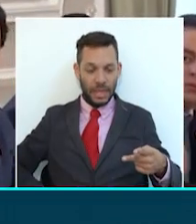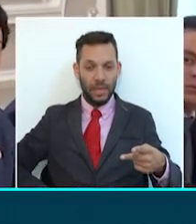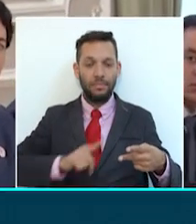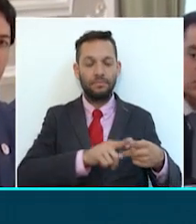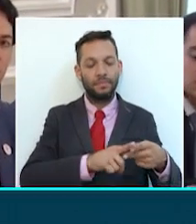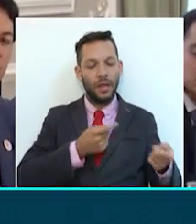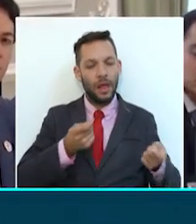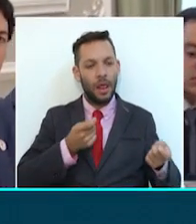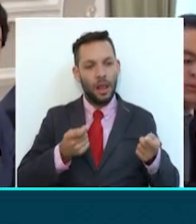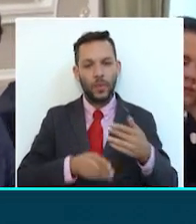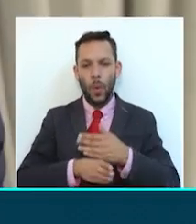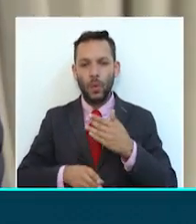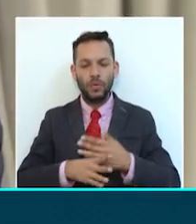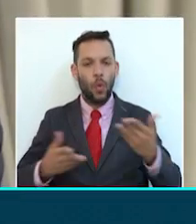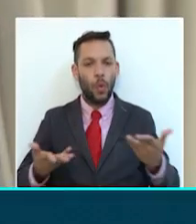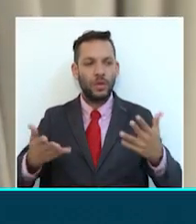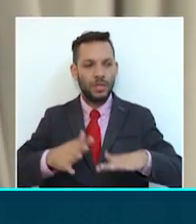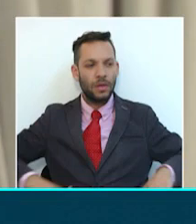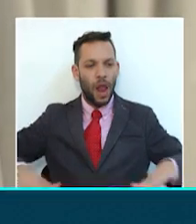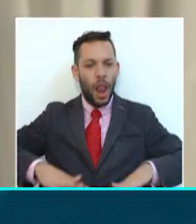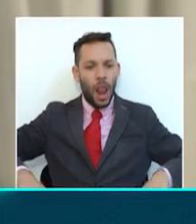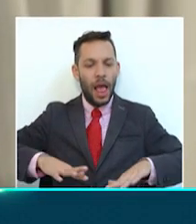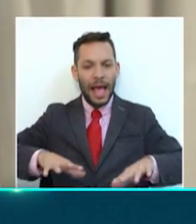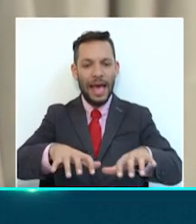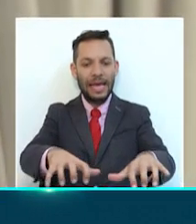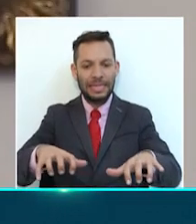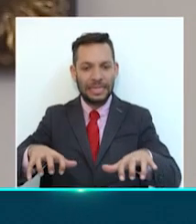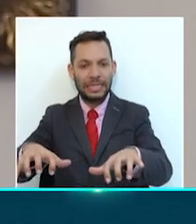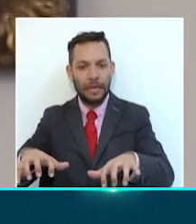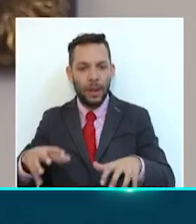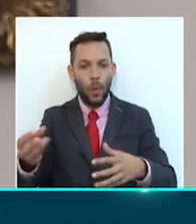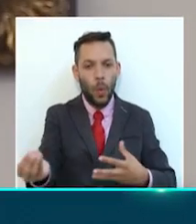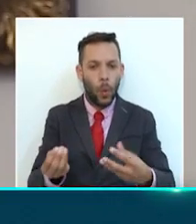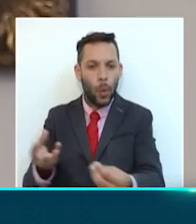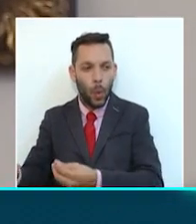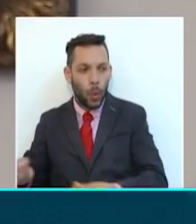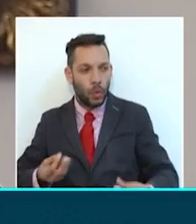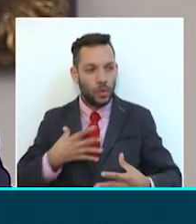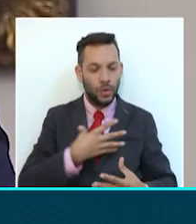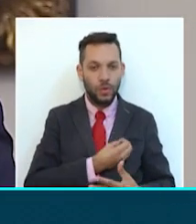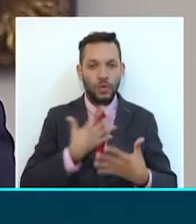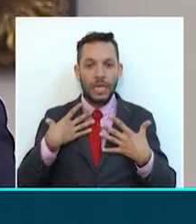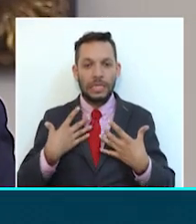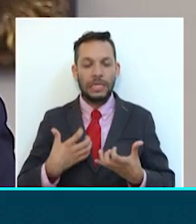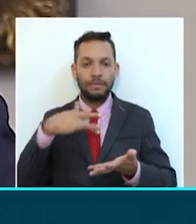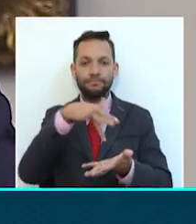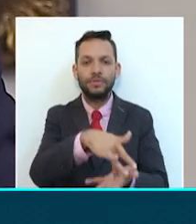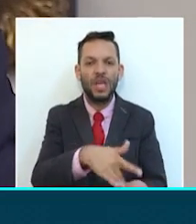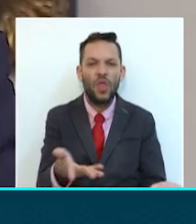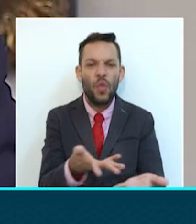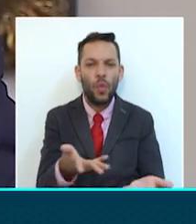Ramírez, realizarán encuentros regionales para definir la agenda nacional. Nuestra idea es llevar este ejercicio